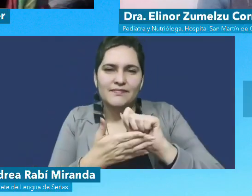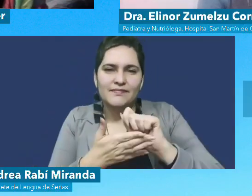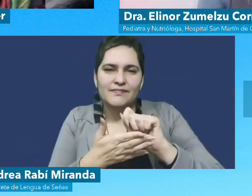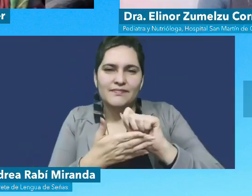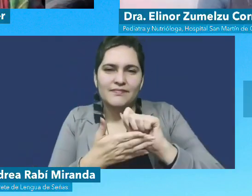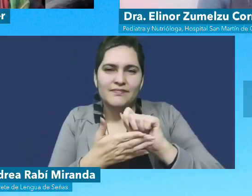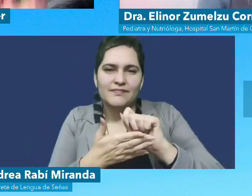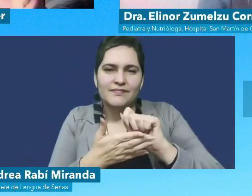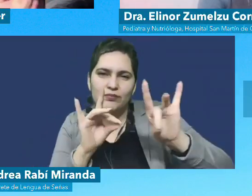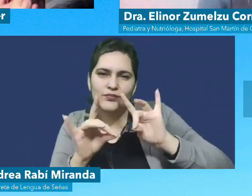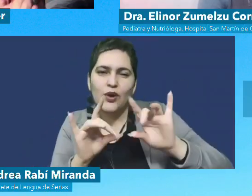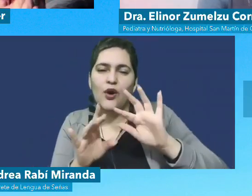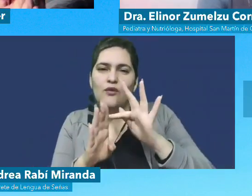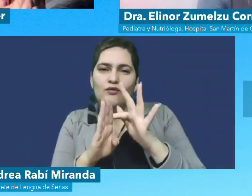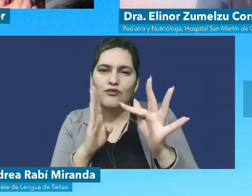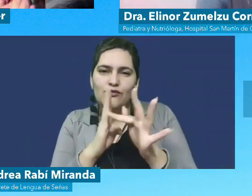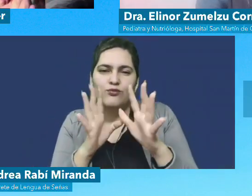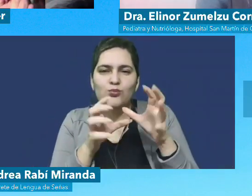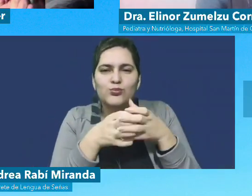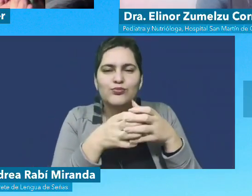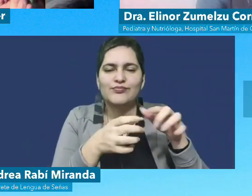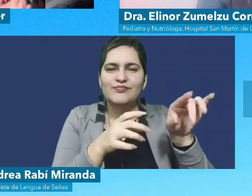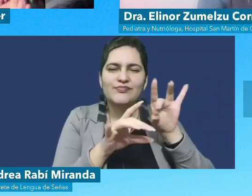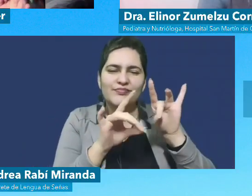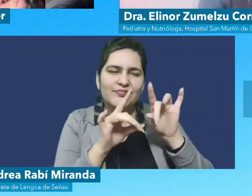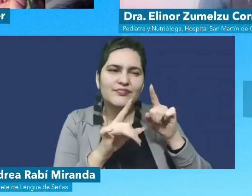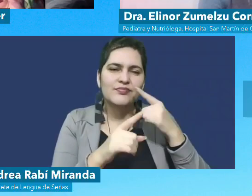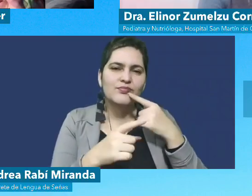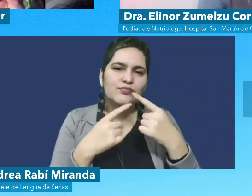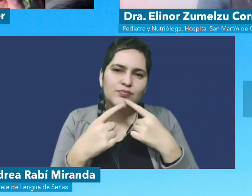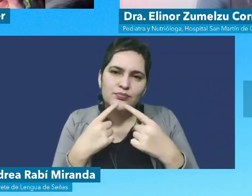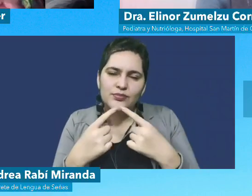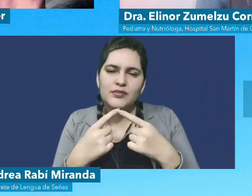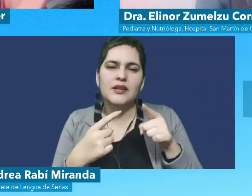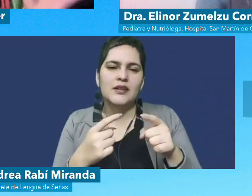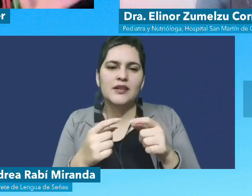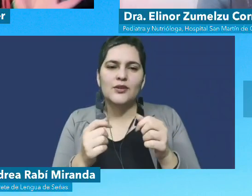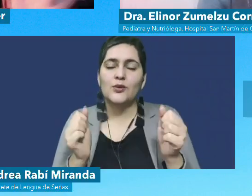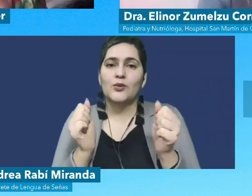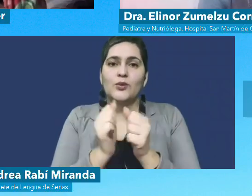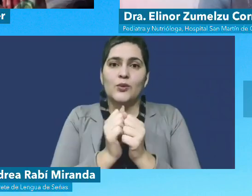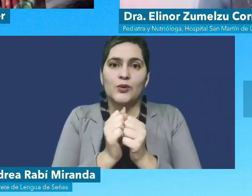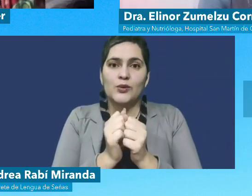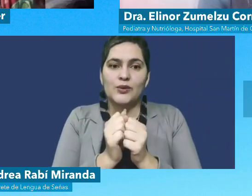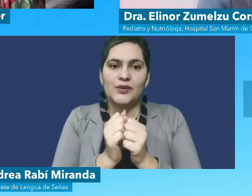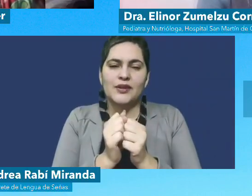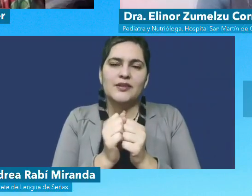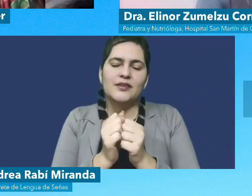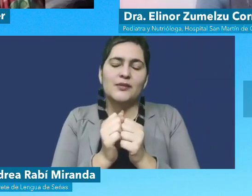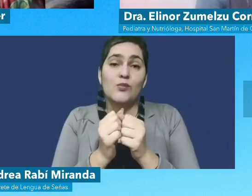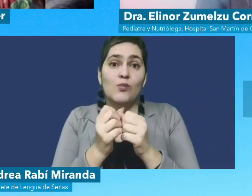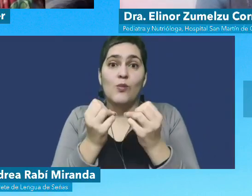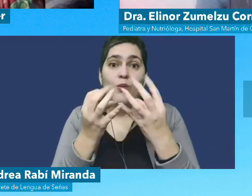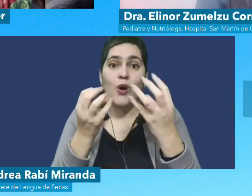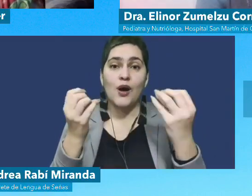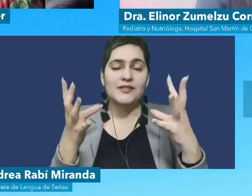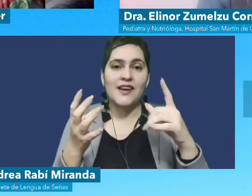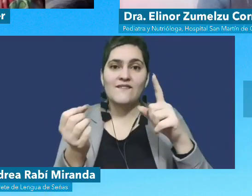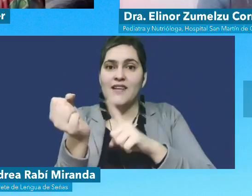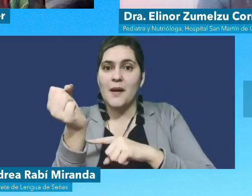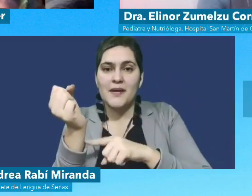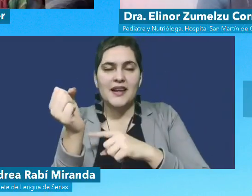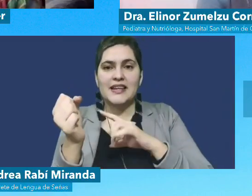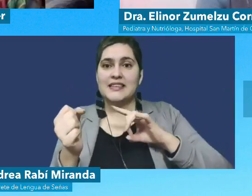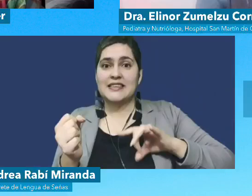equipo de la Fundación. Primero, señalar que nos ha acompañado durante toda bueno, muchísimas familias de todos los rincones que mencionamos, pero